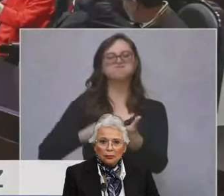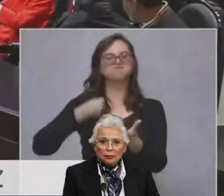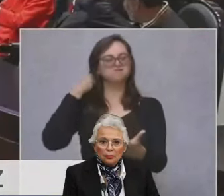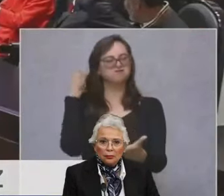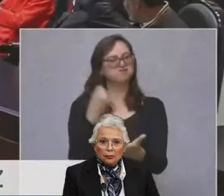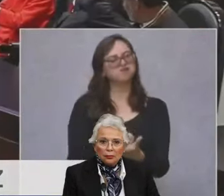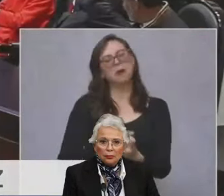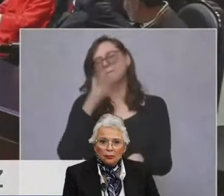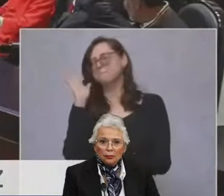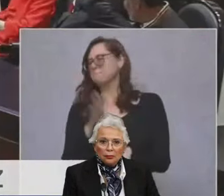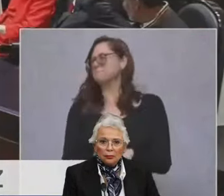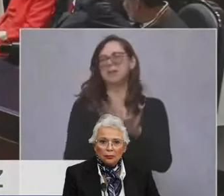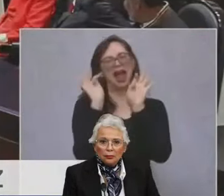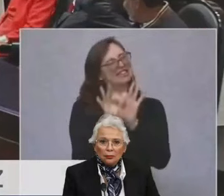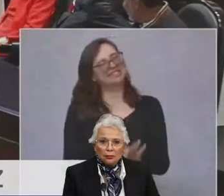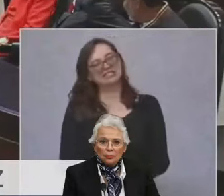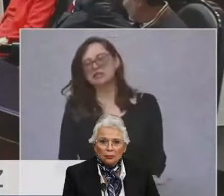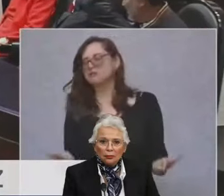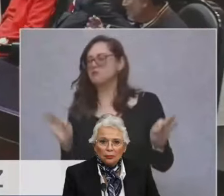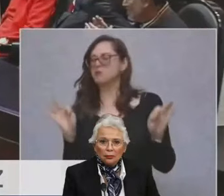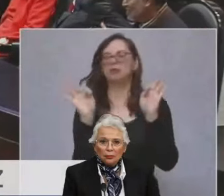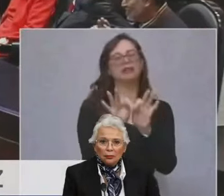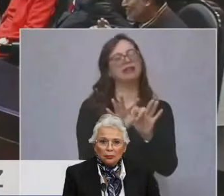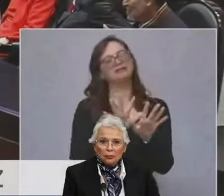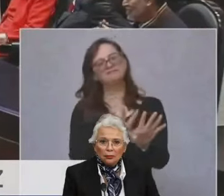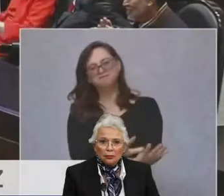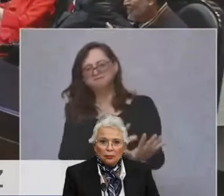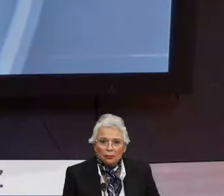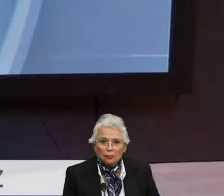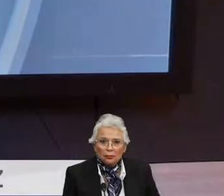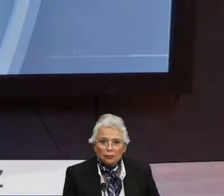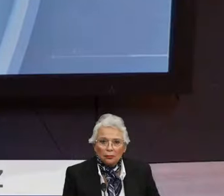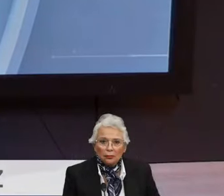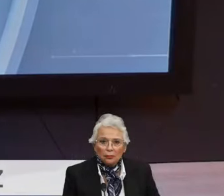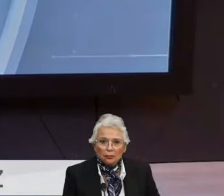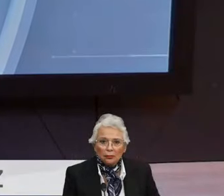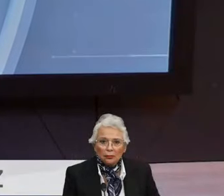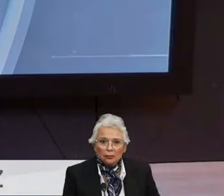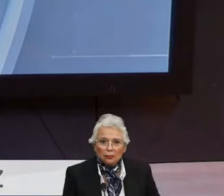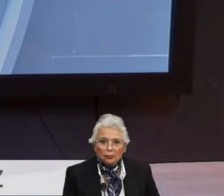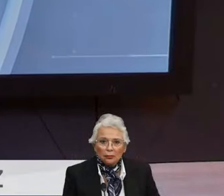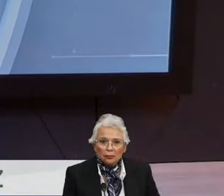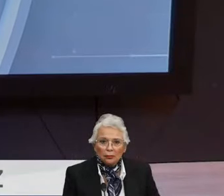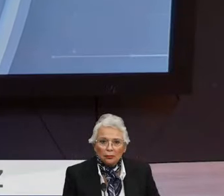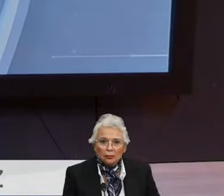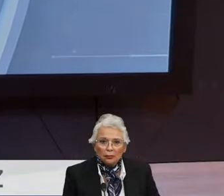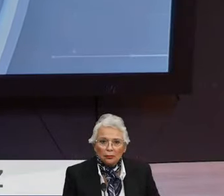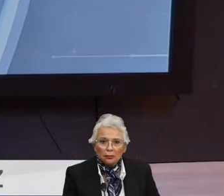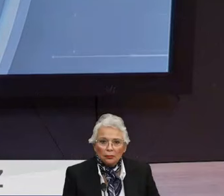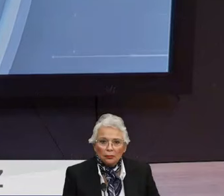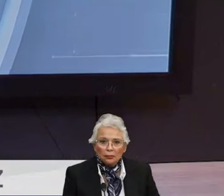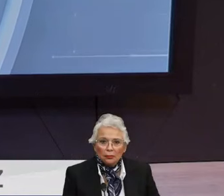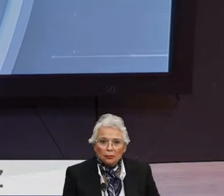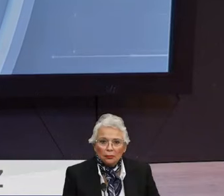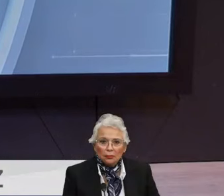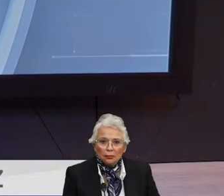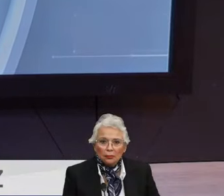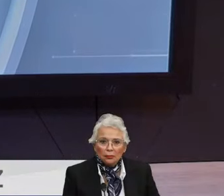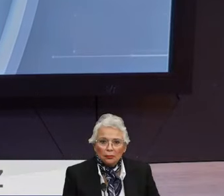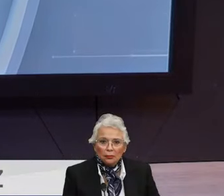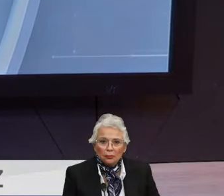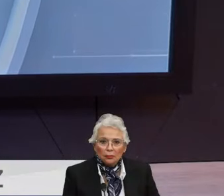prioritarios de la presidenta de la República. Sin duda, pues estaremos en contacto, si nos permite, diputada, y muchas gracias por haber platicado hoy con nosotros.